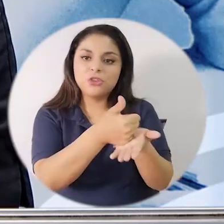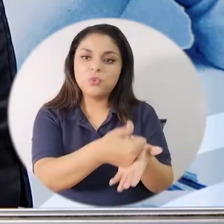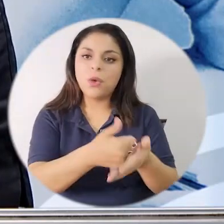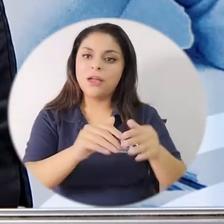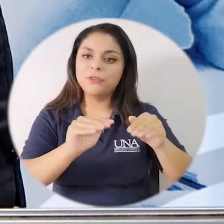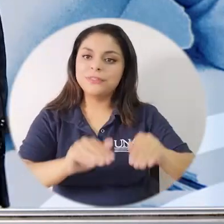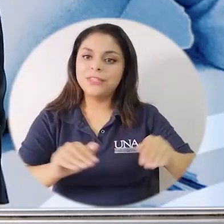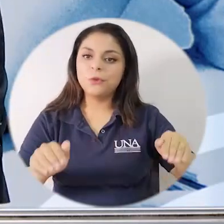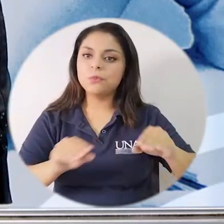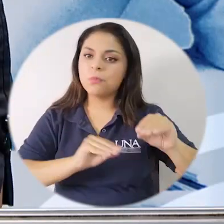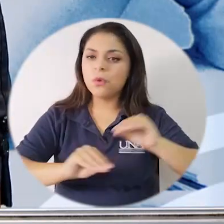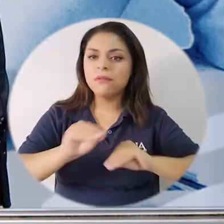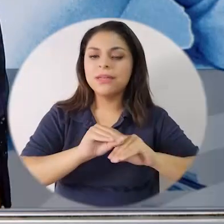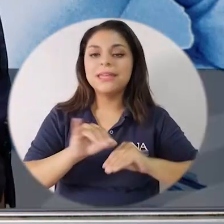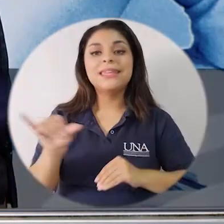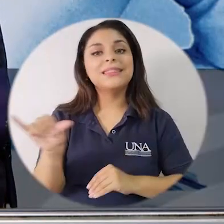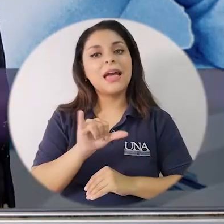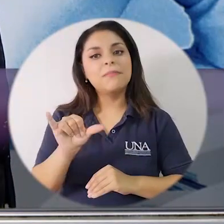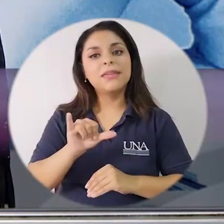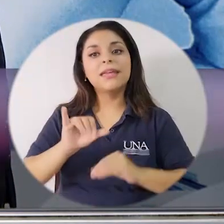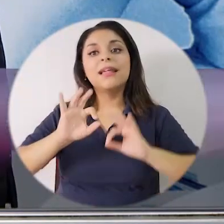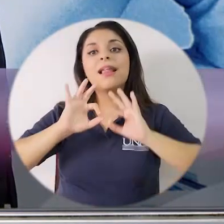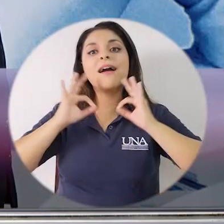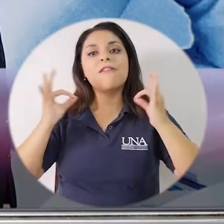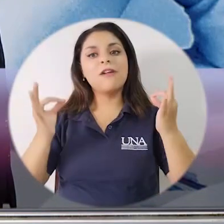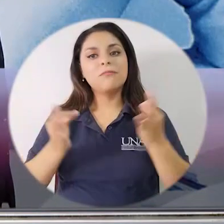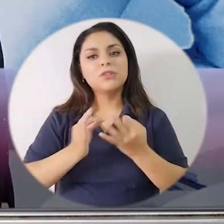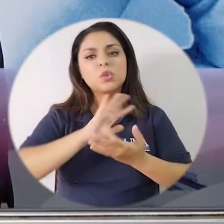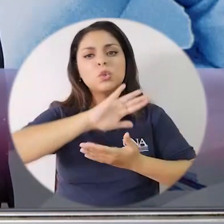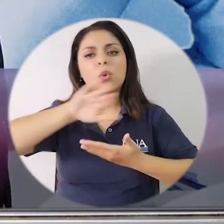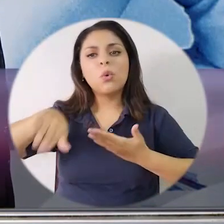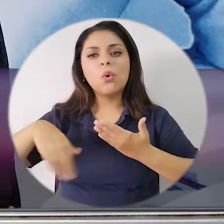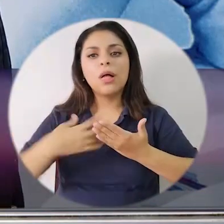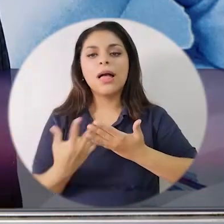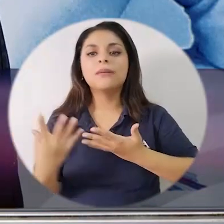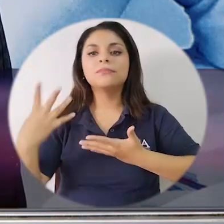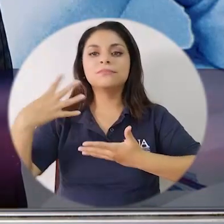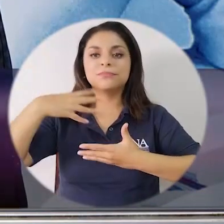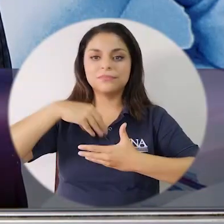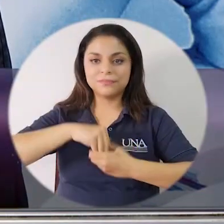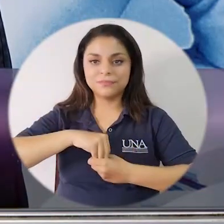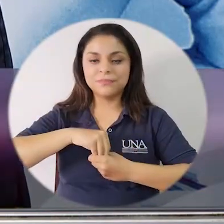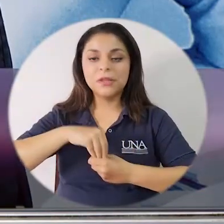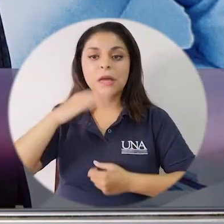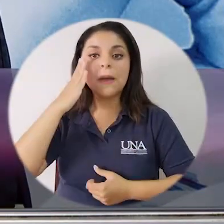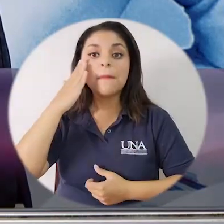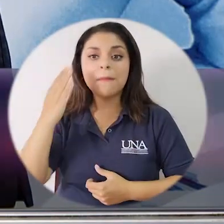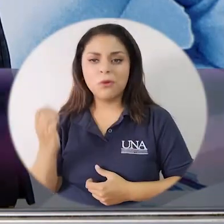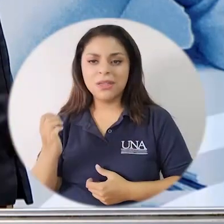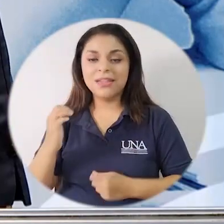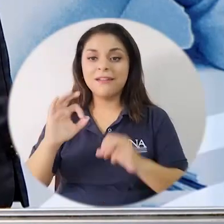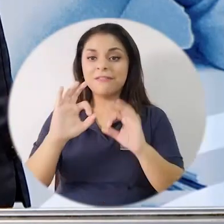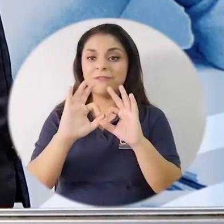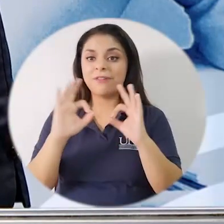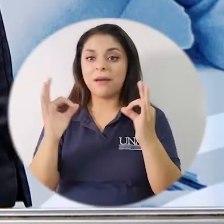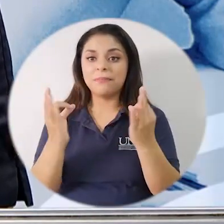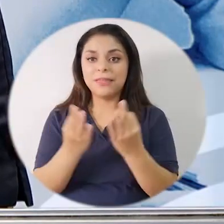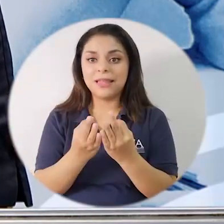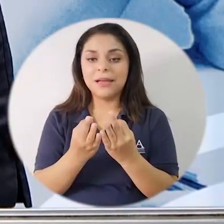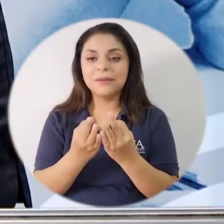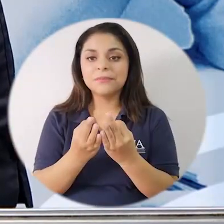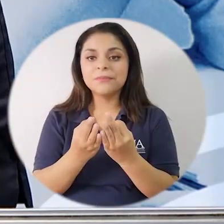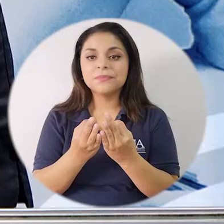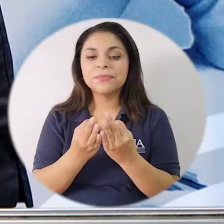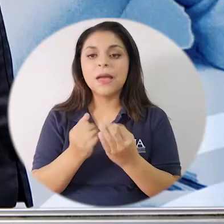y segundo, que se involucre toda la familia. ¿Por qué? Porque la pandemia no solo trae cosas negativas, la